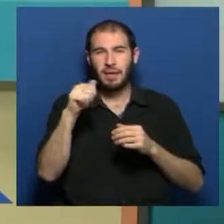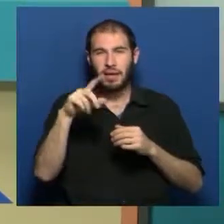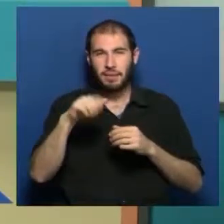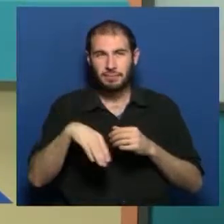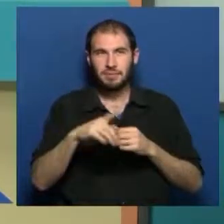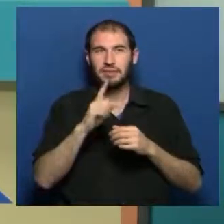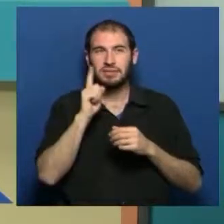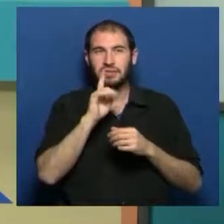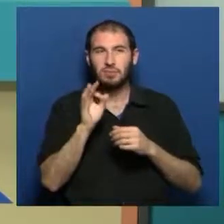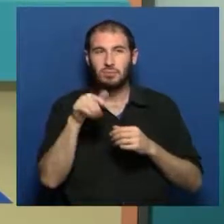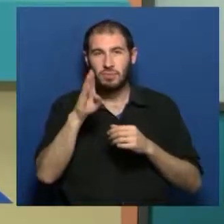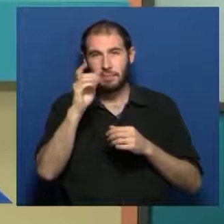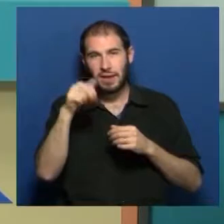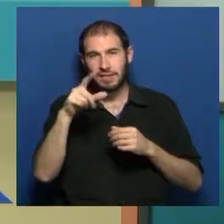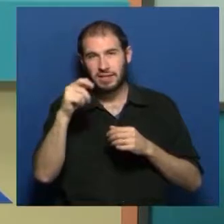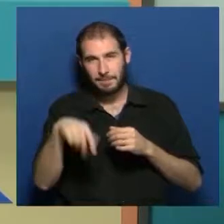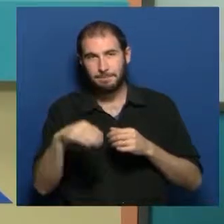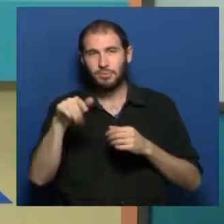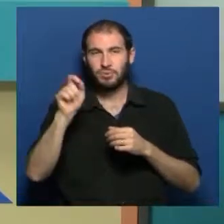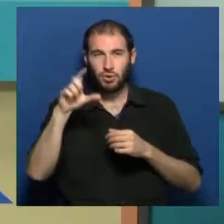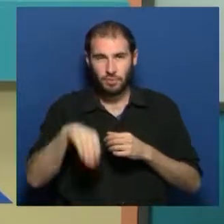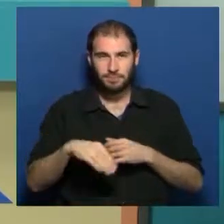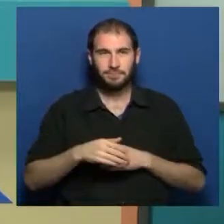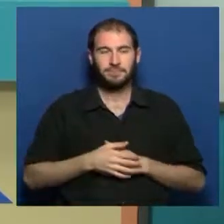el tito.bandcamp.com.